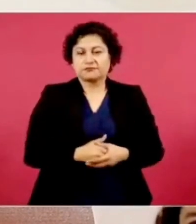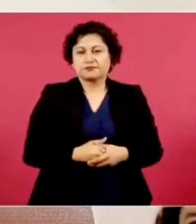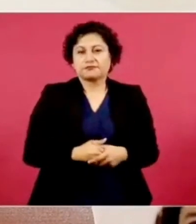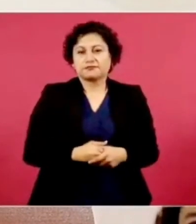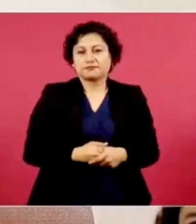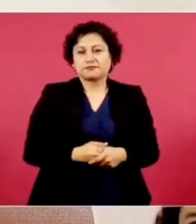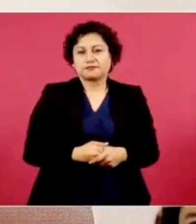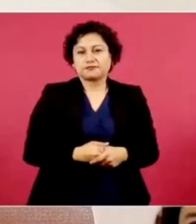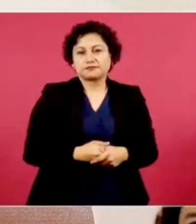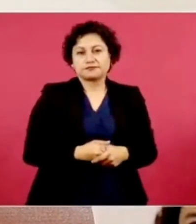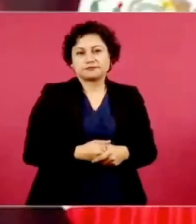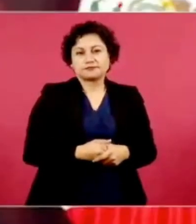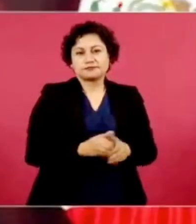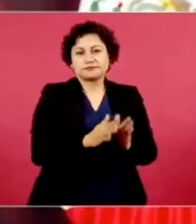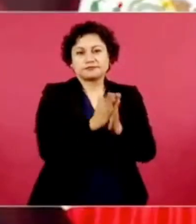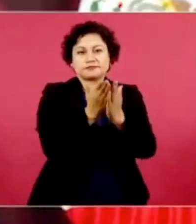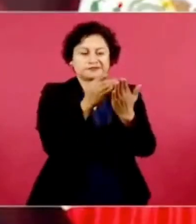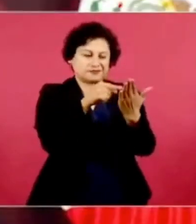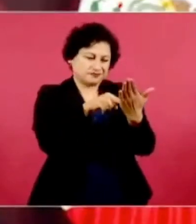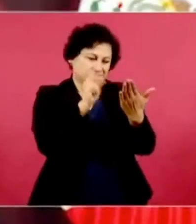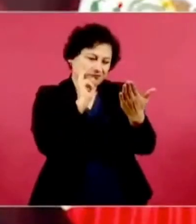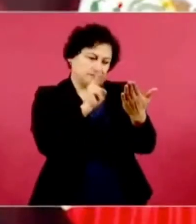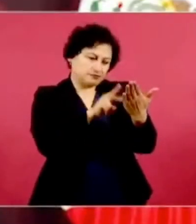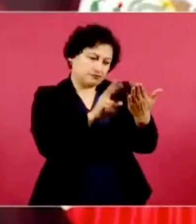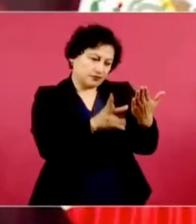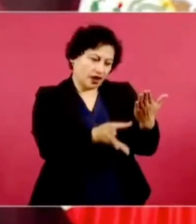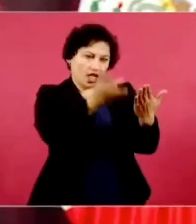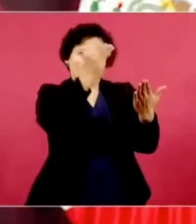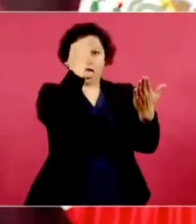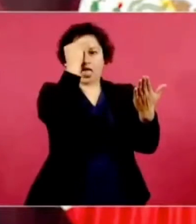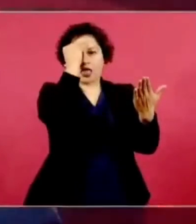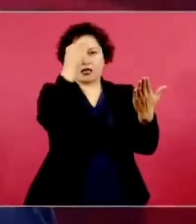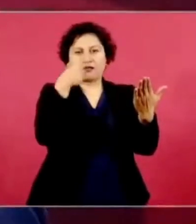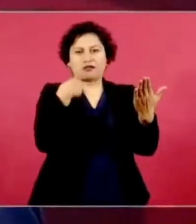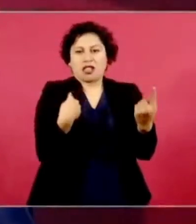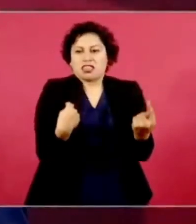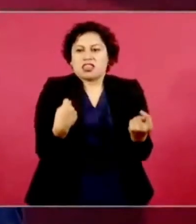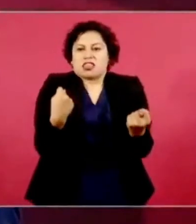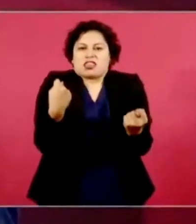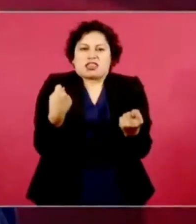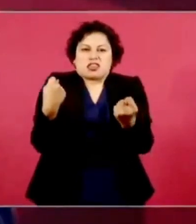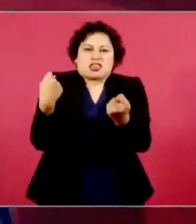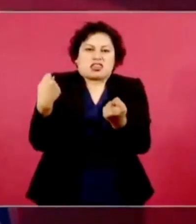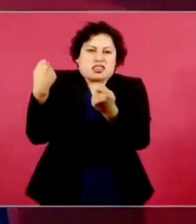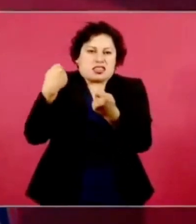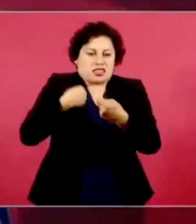de triunfar a toda costa sin escrúpulos morales de ninguna índole,